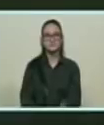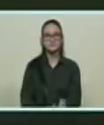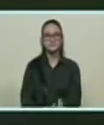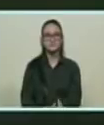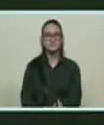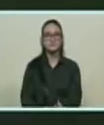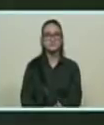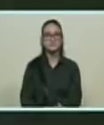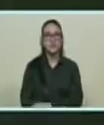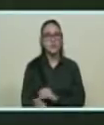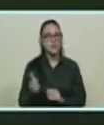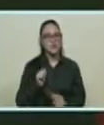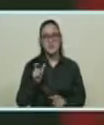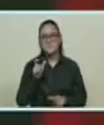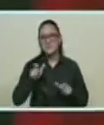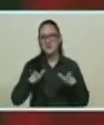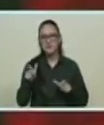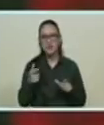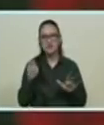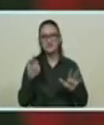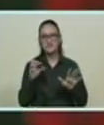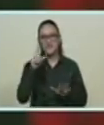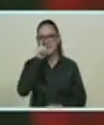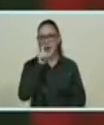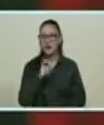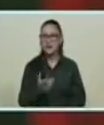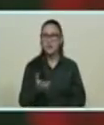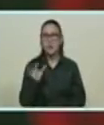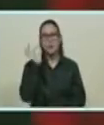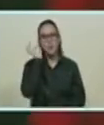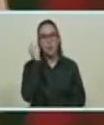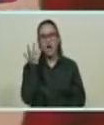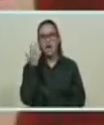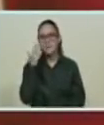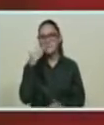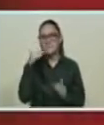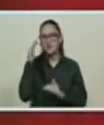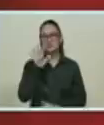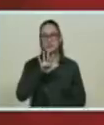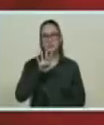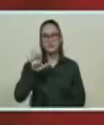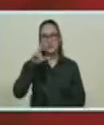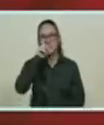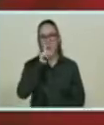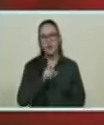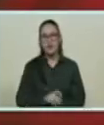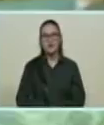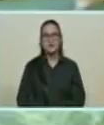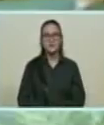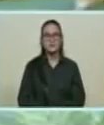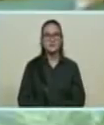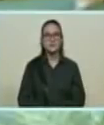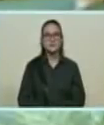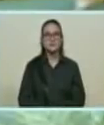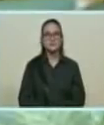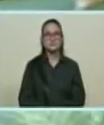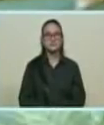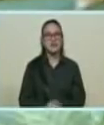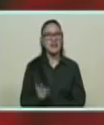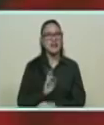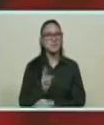A cualquier compatriota que tenga más de 60 años o mujer mayor de 55. E inmediatamente le